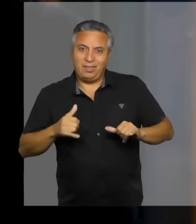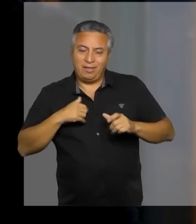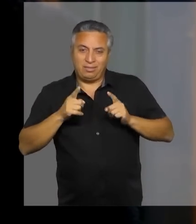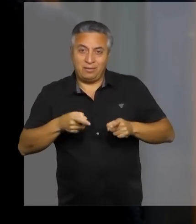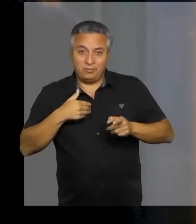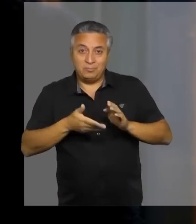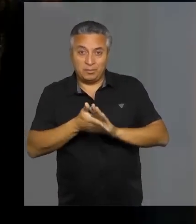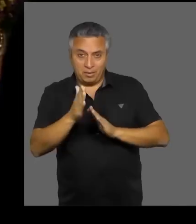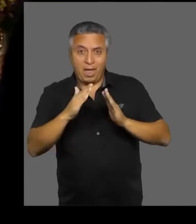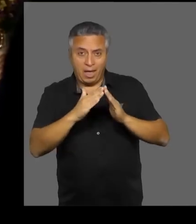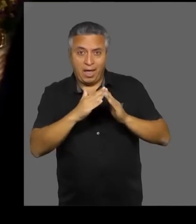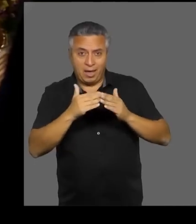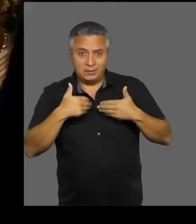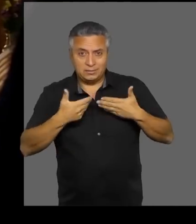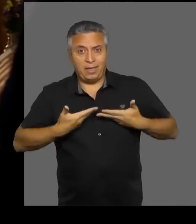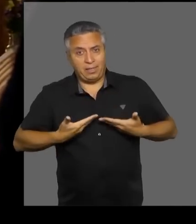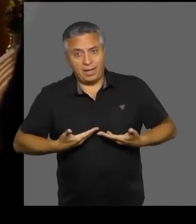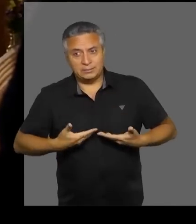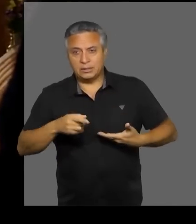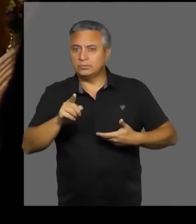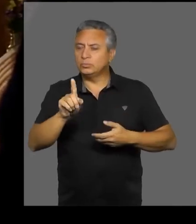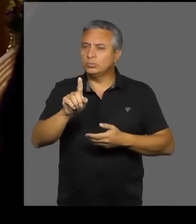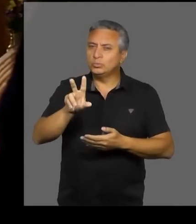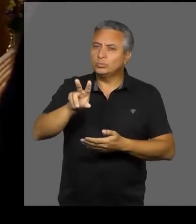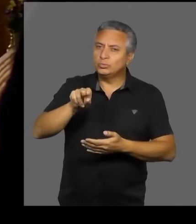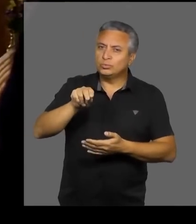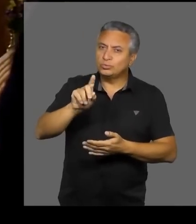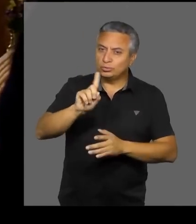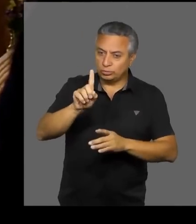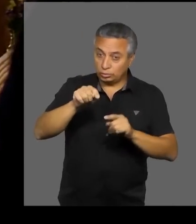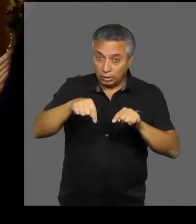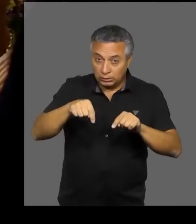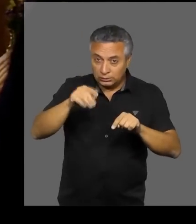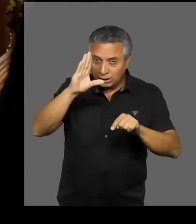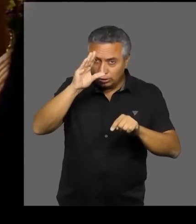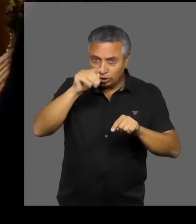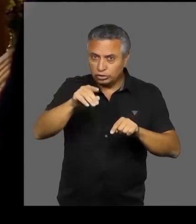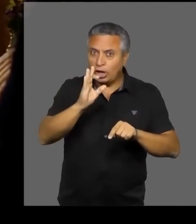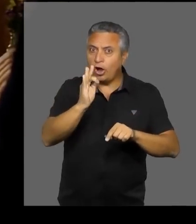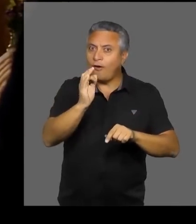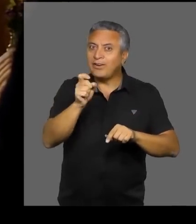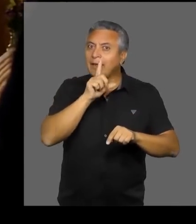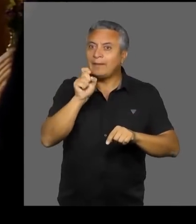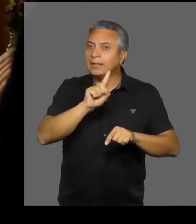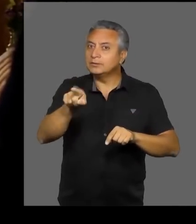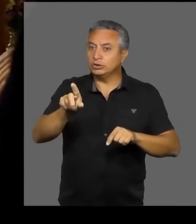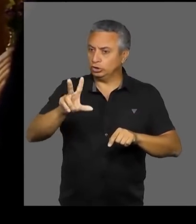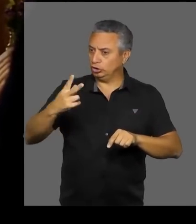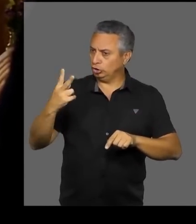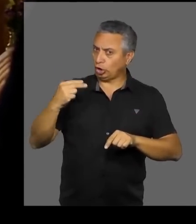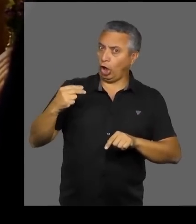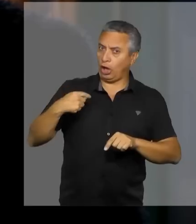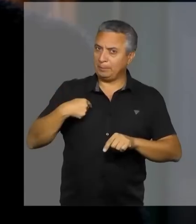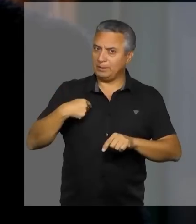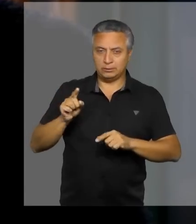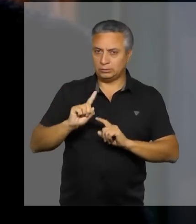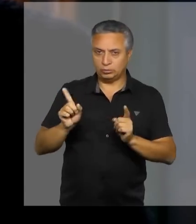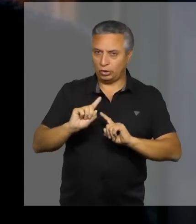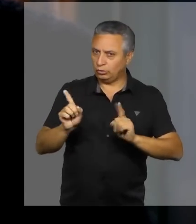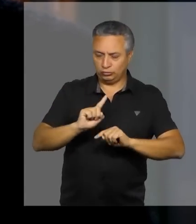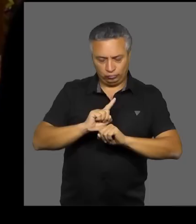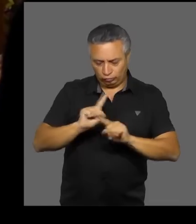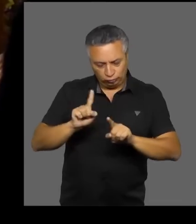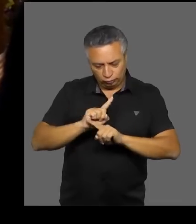casa a descansar. No, no. Esta noche, Olidas no aceptará un no como respuesta. No, no. ¿Sabe por qué? ¿Por